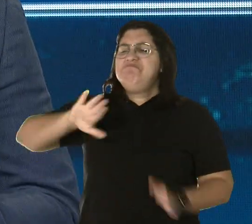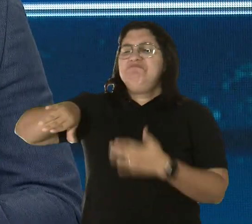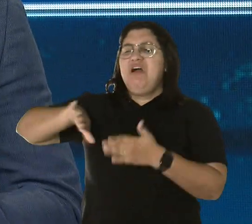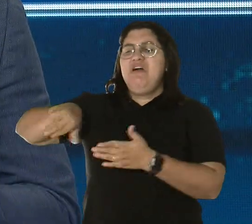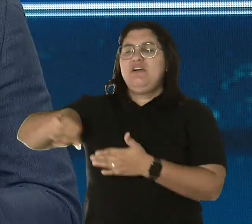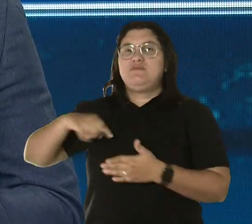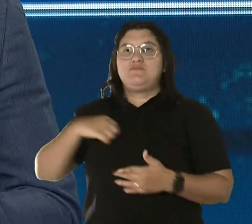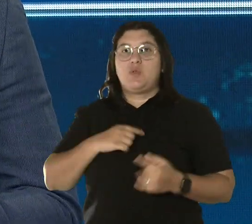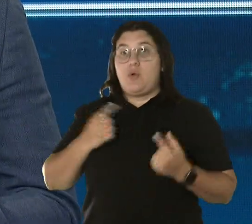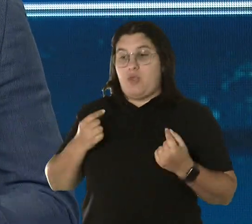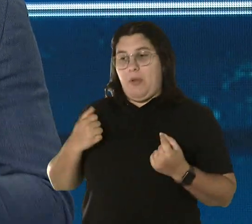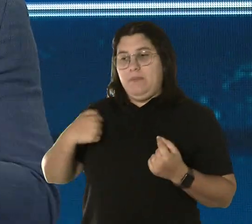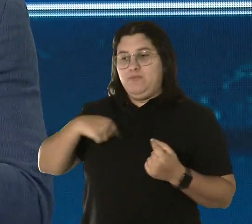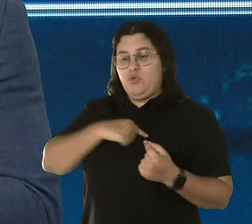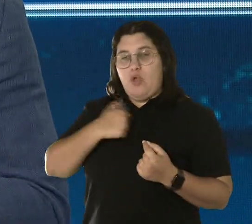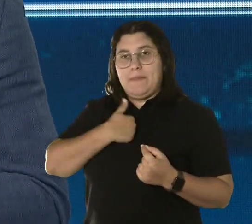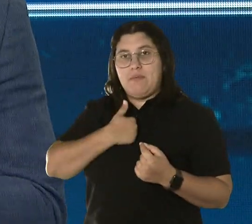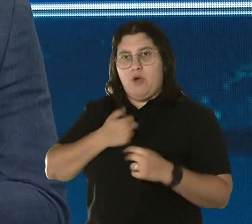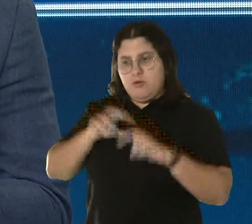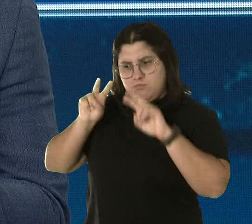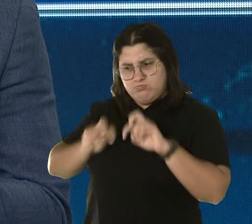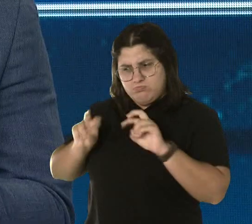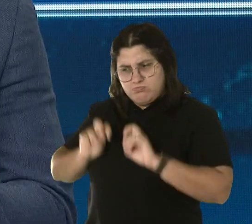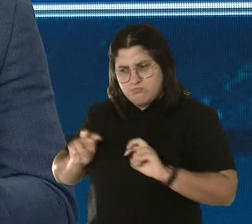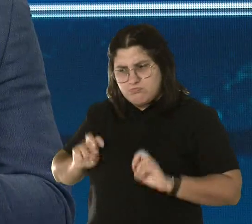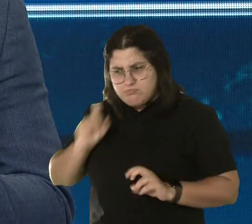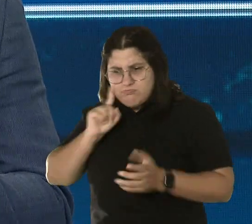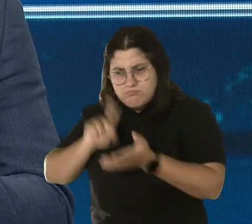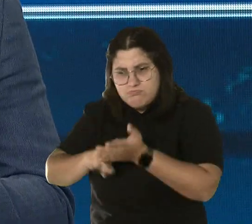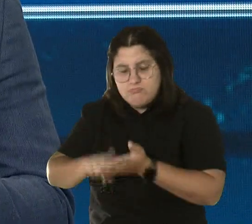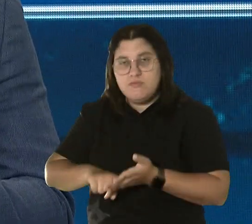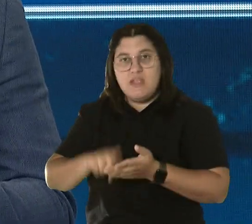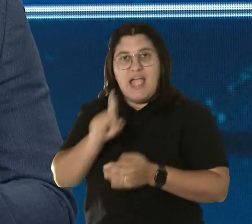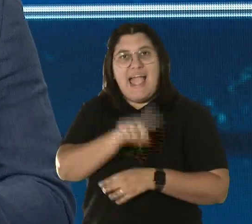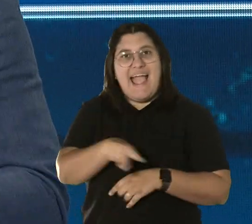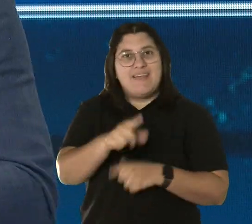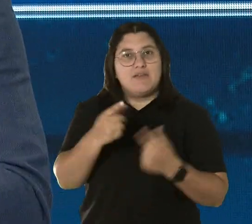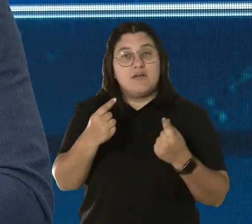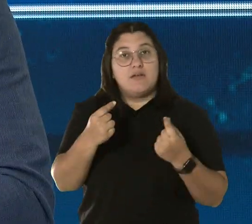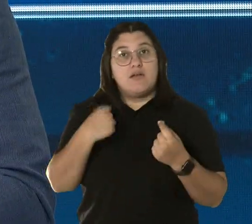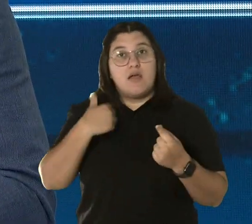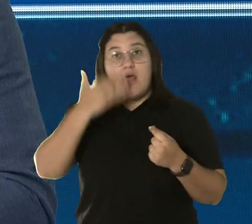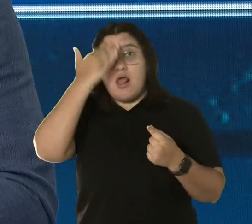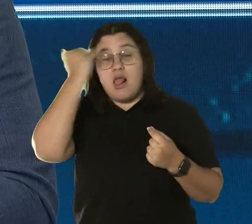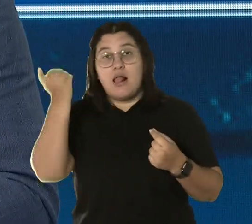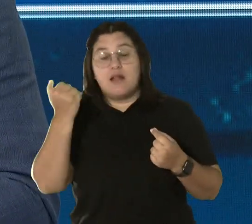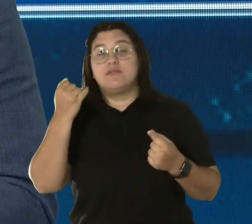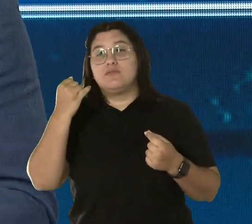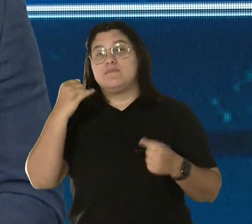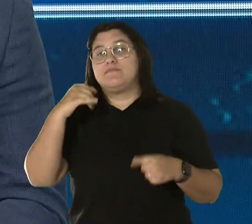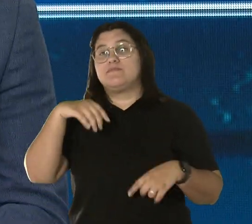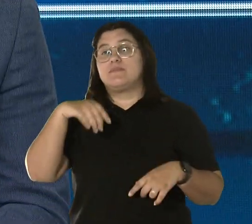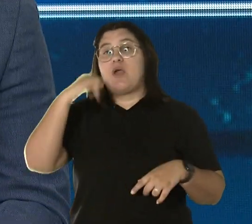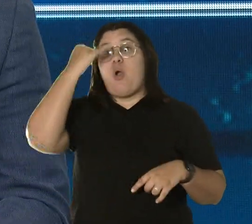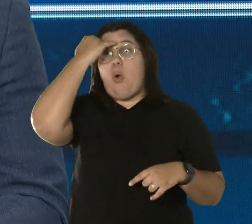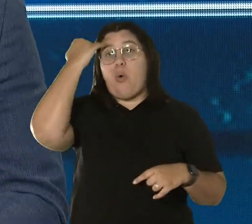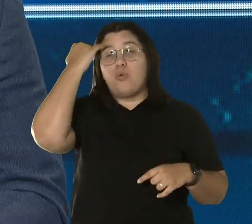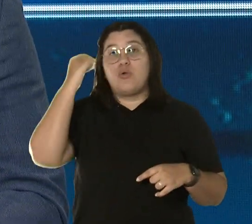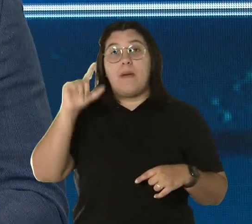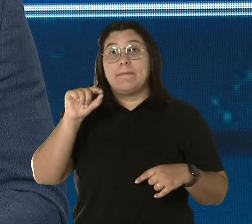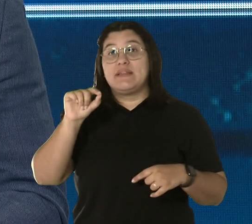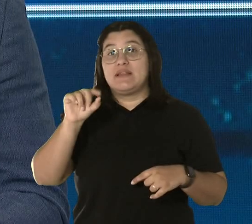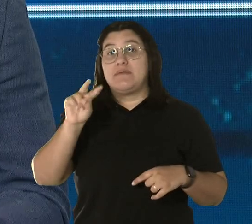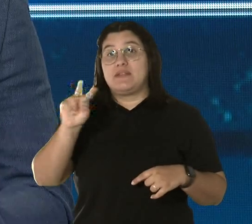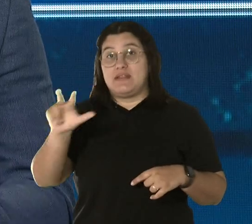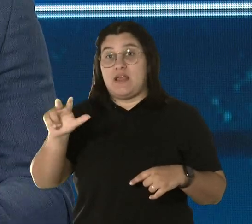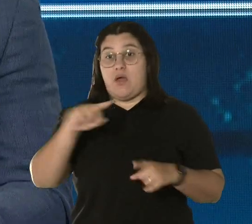un análisis en la asociación del impacto, porque ellos parece que se les olvida que en julio del 2023 el salario mínimo suba a